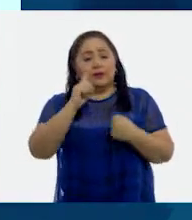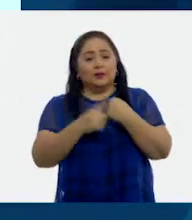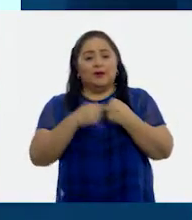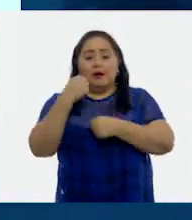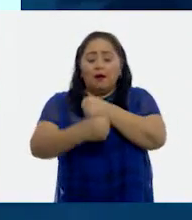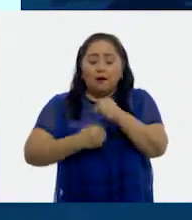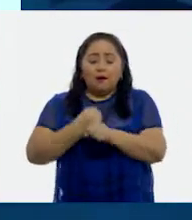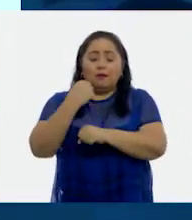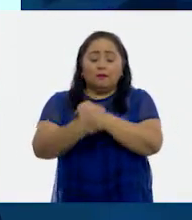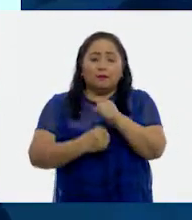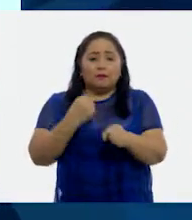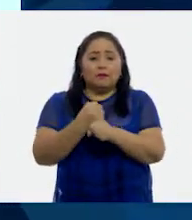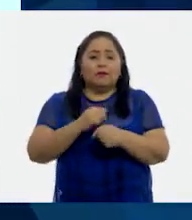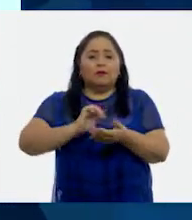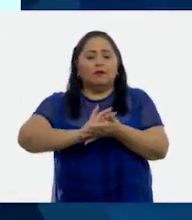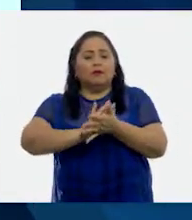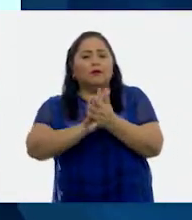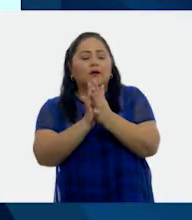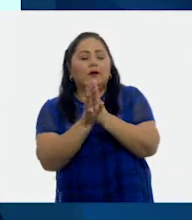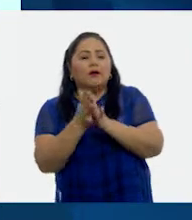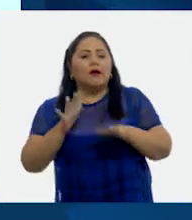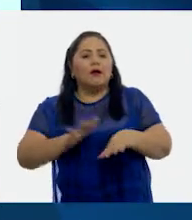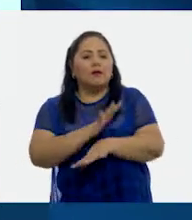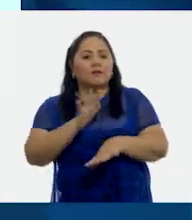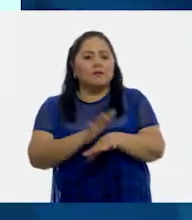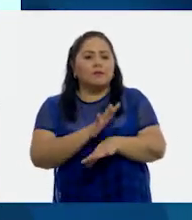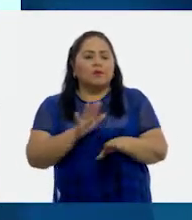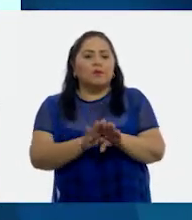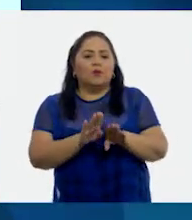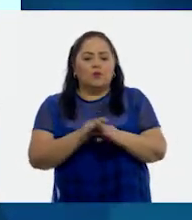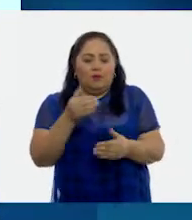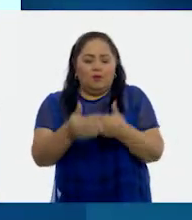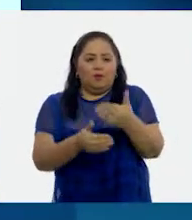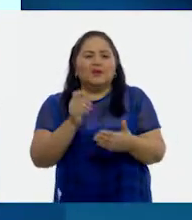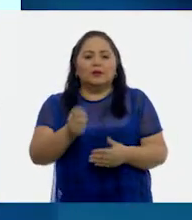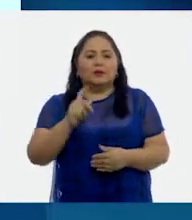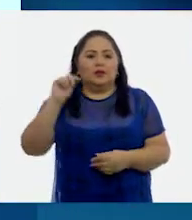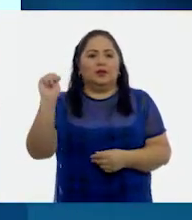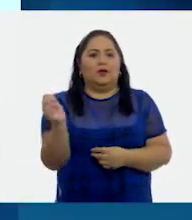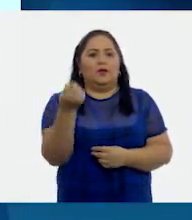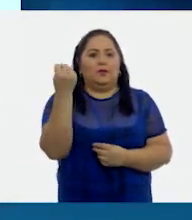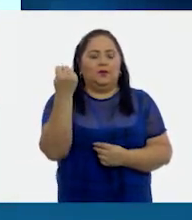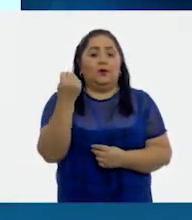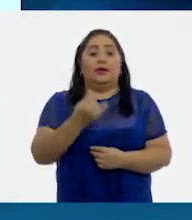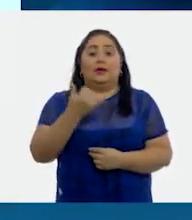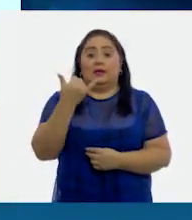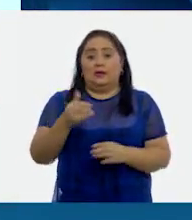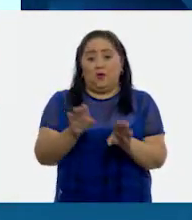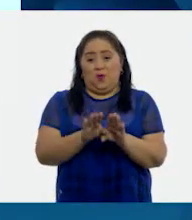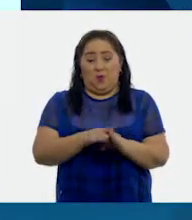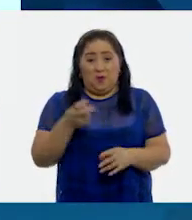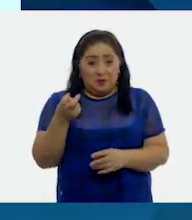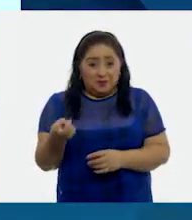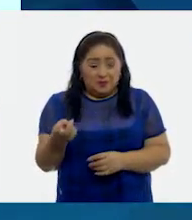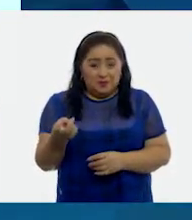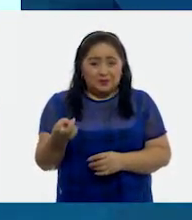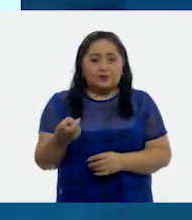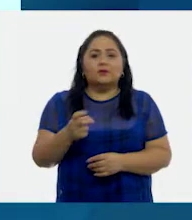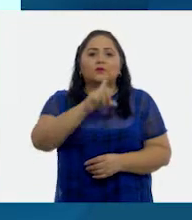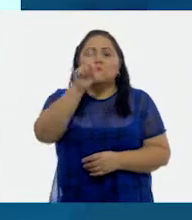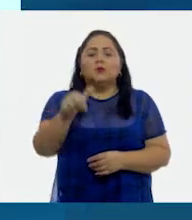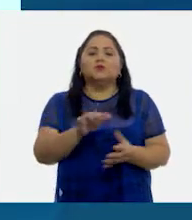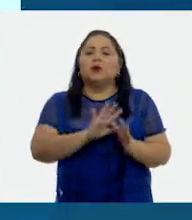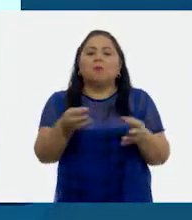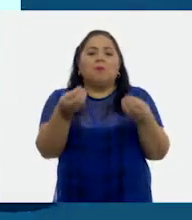los años ha habido una evolución que ha sido fruto de los avances tecnológicos y, como consecuencia, se han